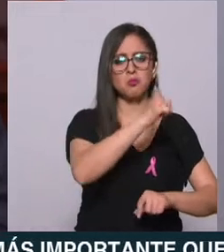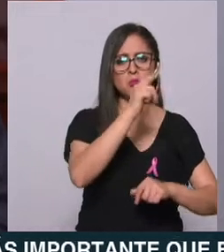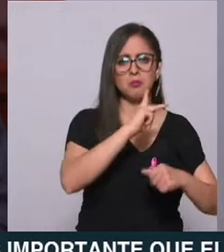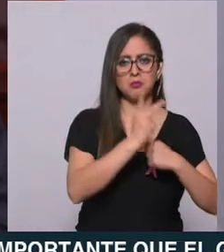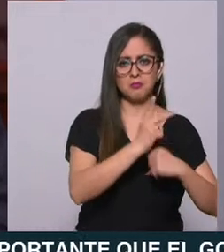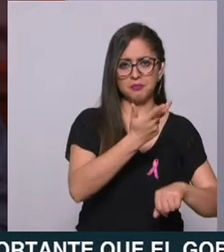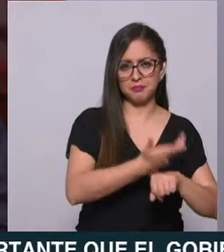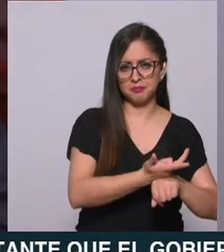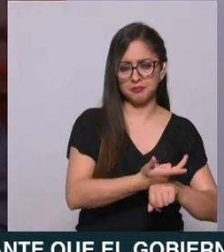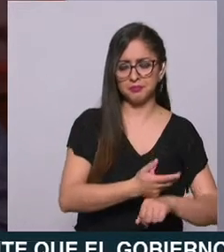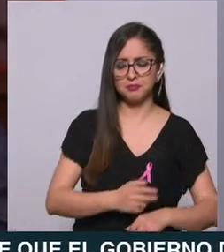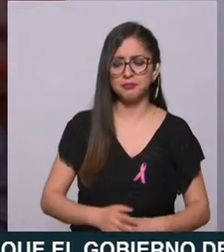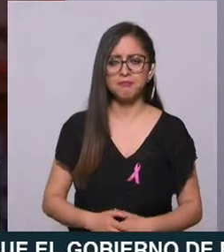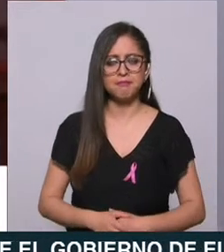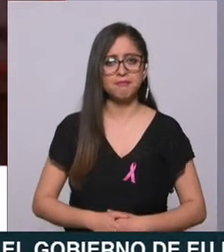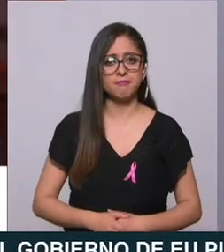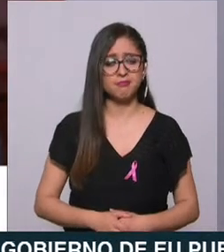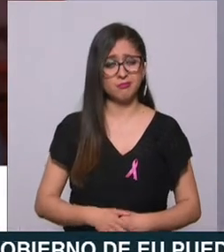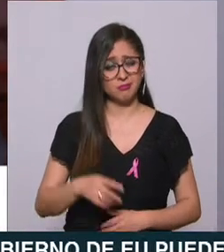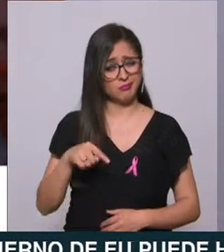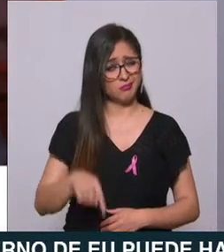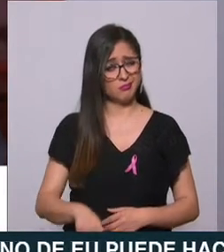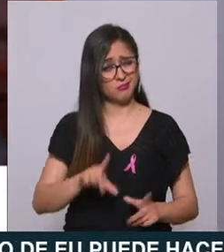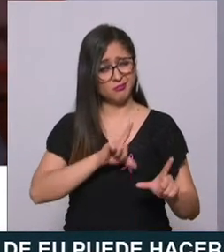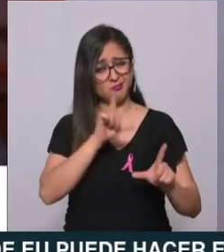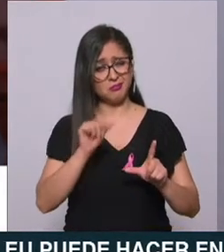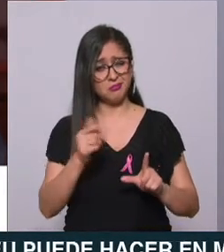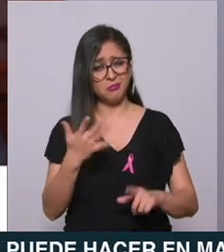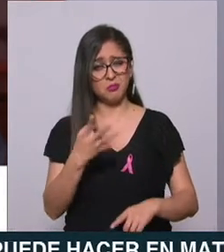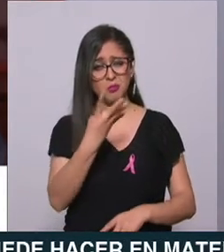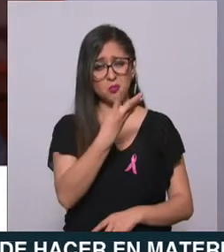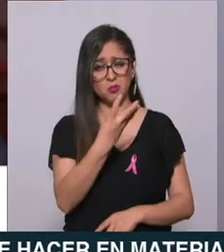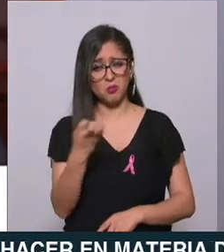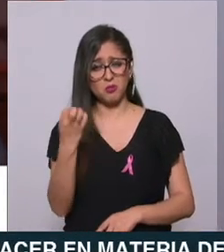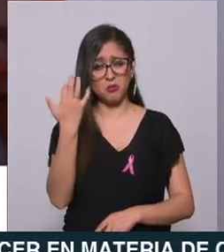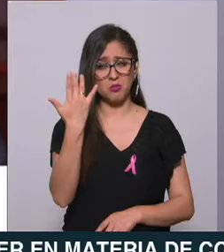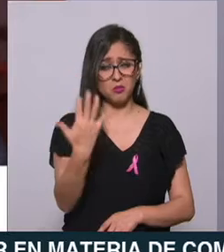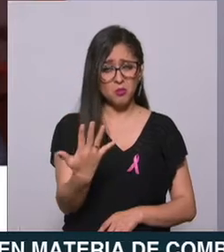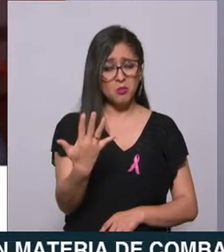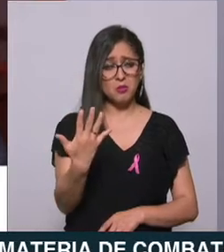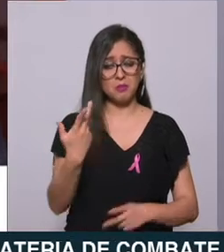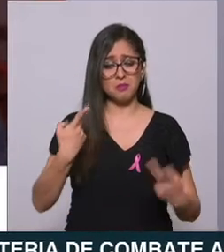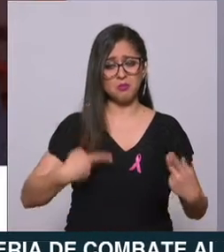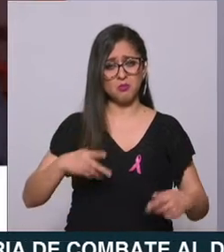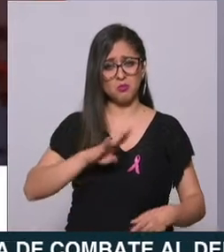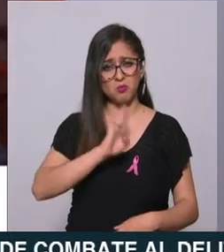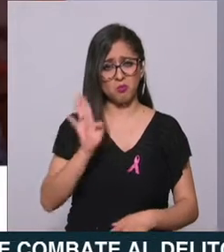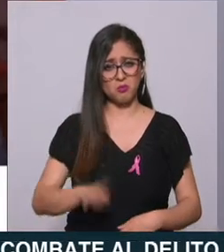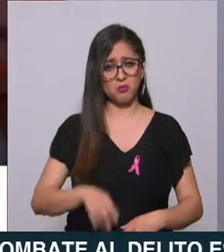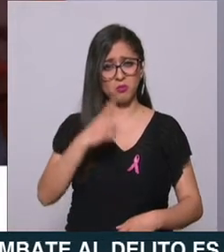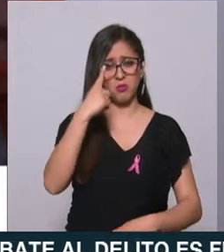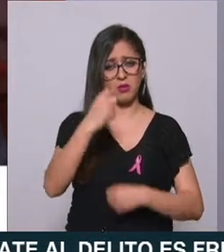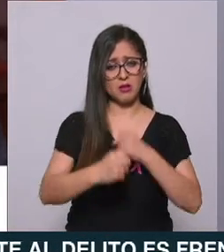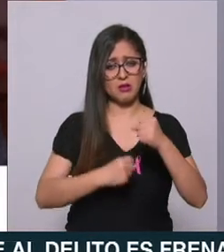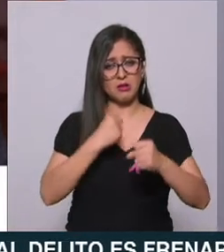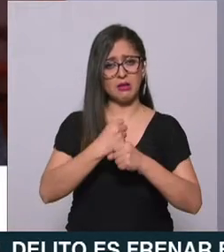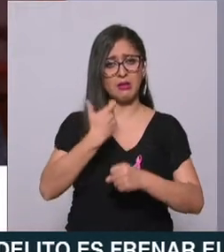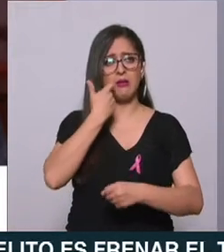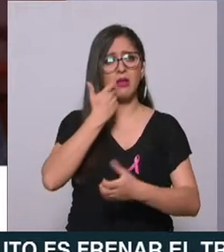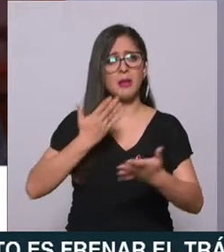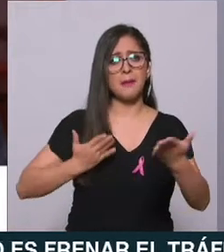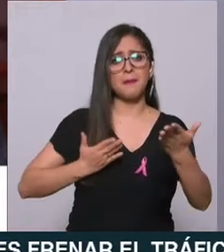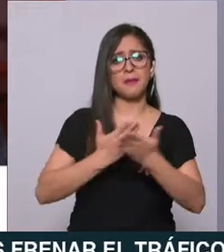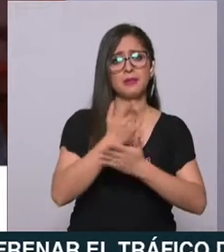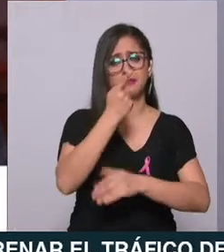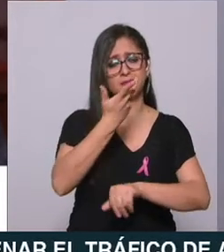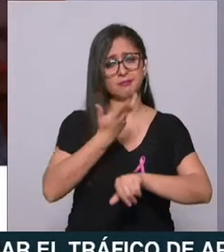Nacionalmente mueren más o menos unos 450 al año tratando de cruzar Estados Unidos.